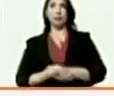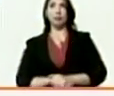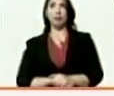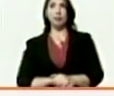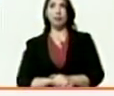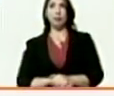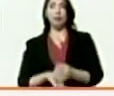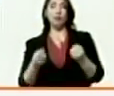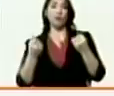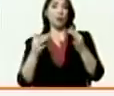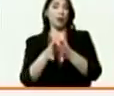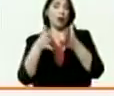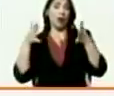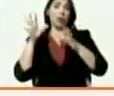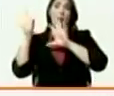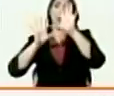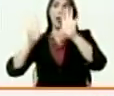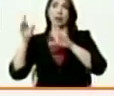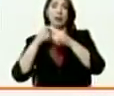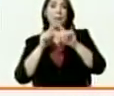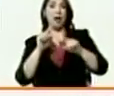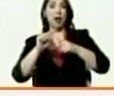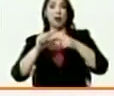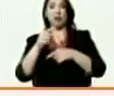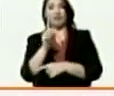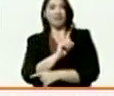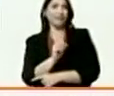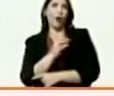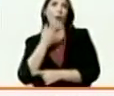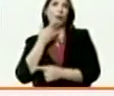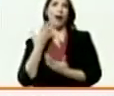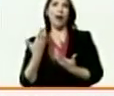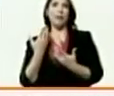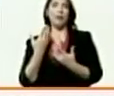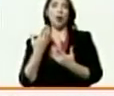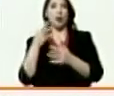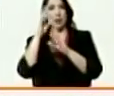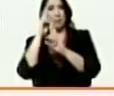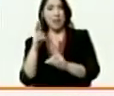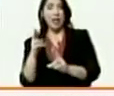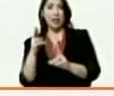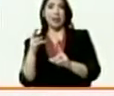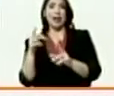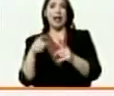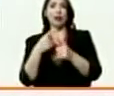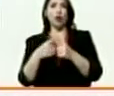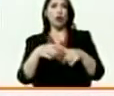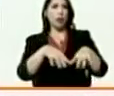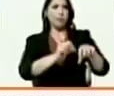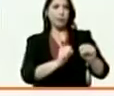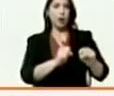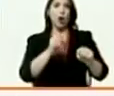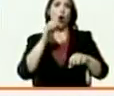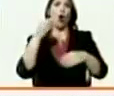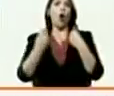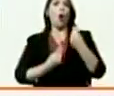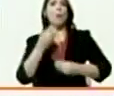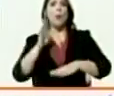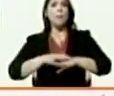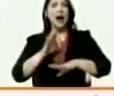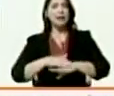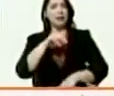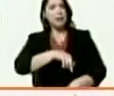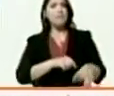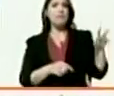Muchas grandes potencias la firman, pero luego la utilizan para invadir naciones o, como en el caso venezolano,